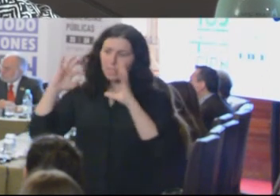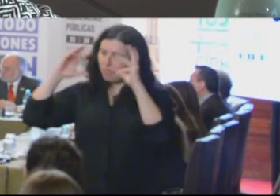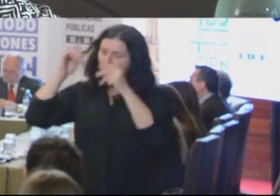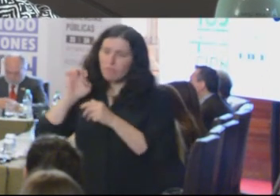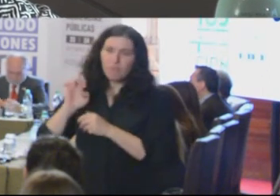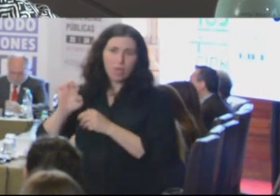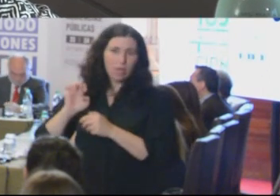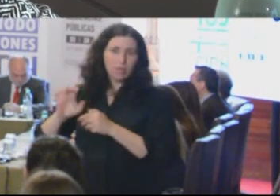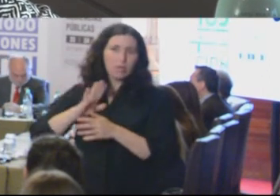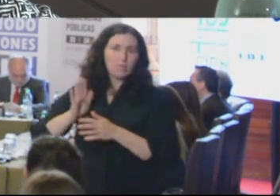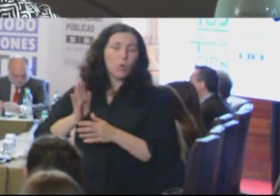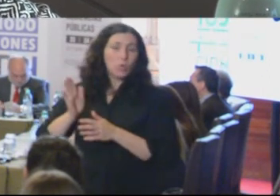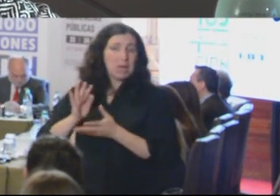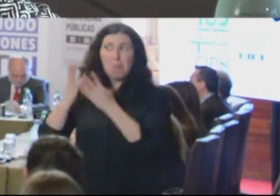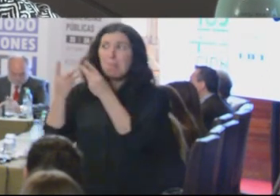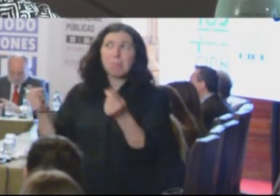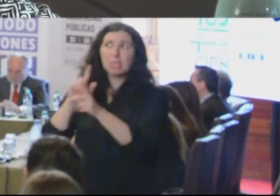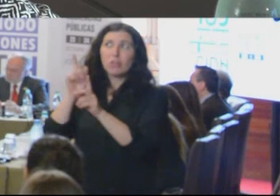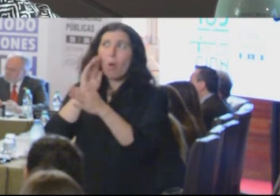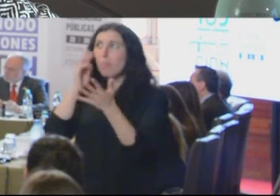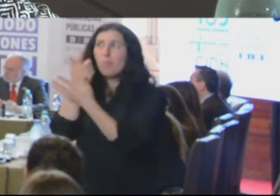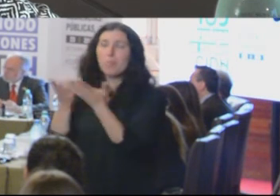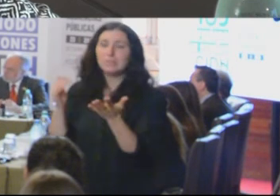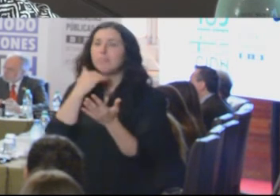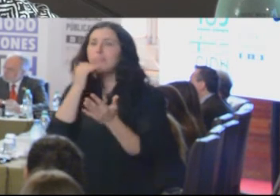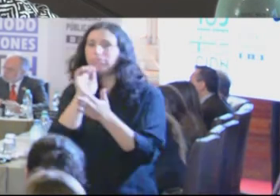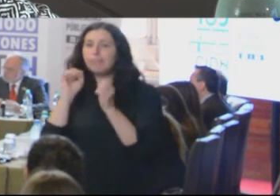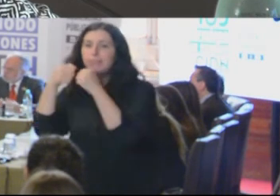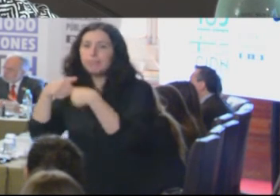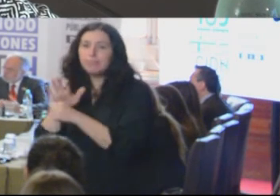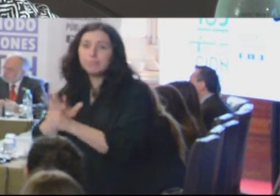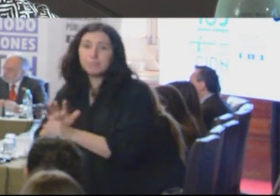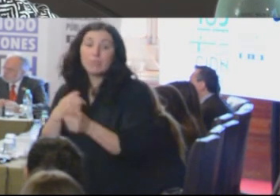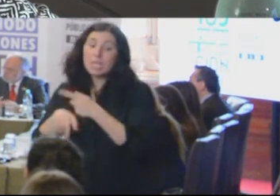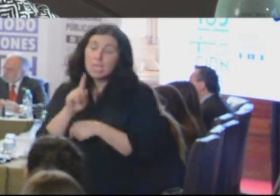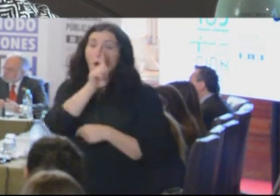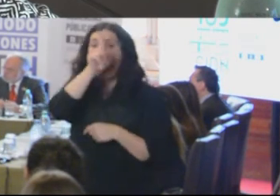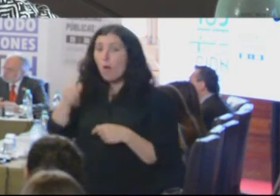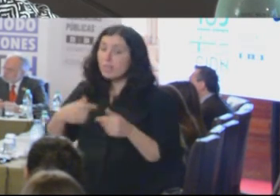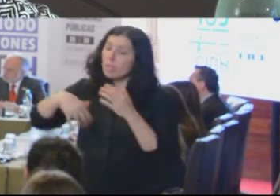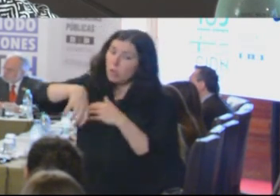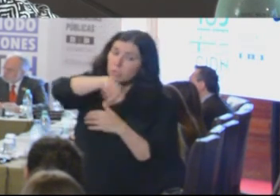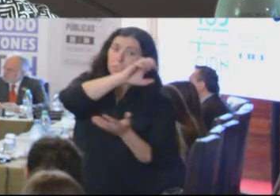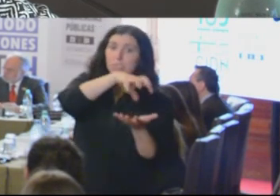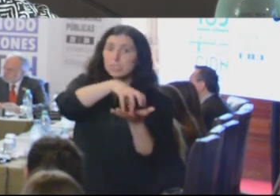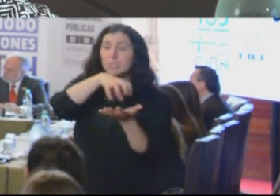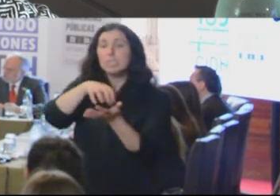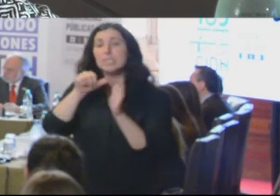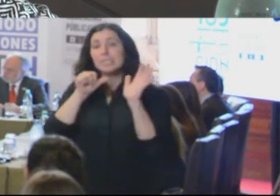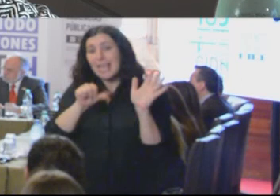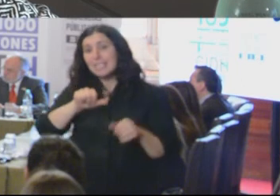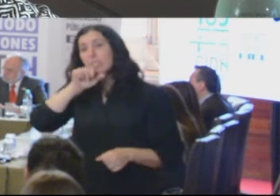invisible y ordenó entre otras medidas el traslado de dos anexos reservados con 634